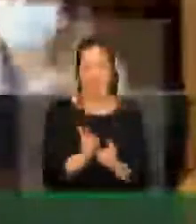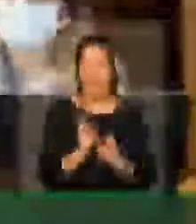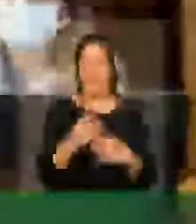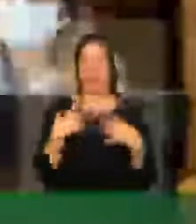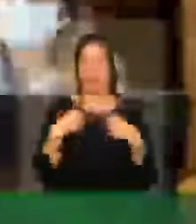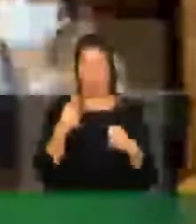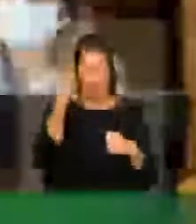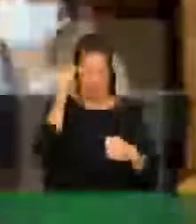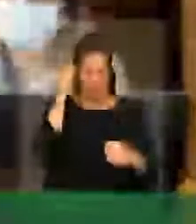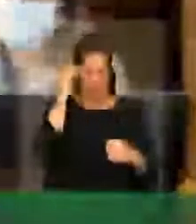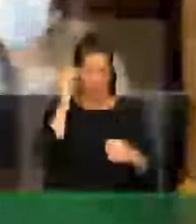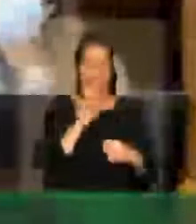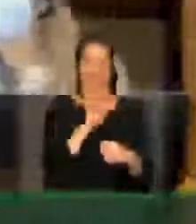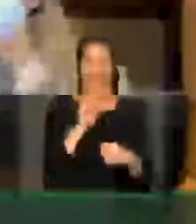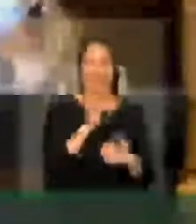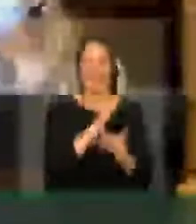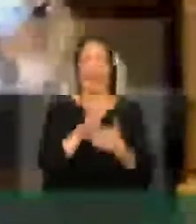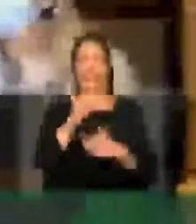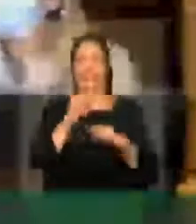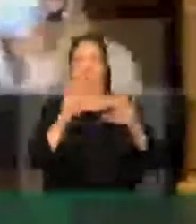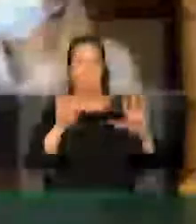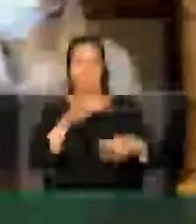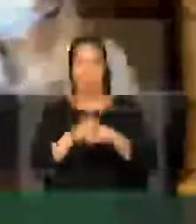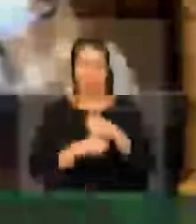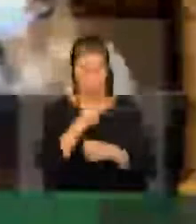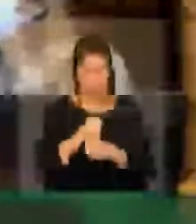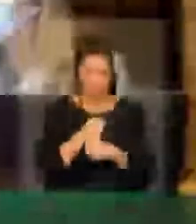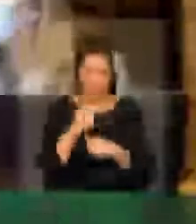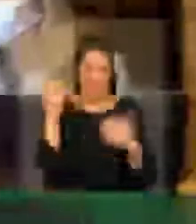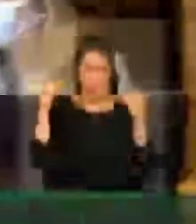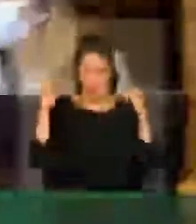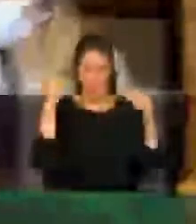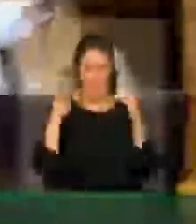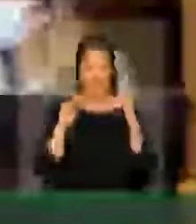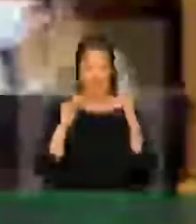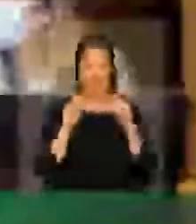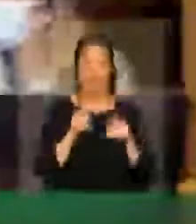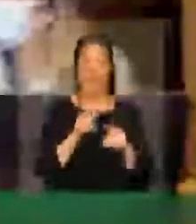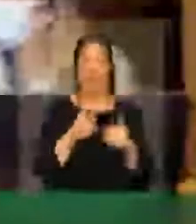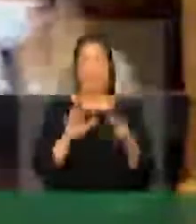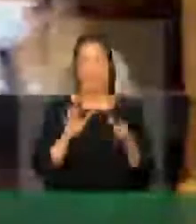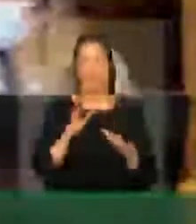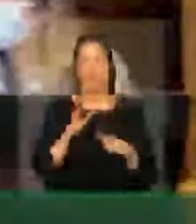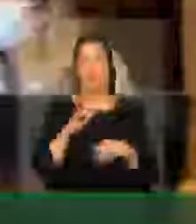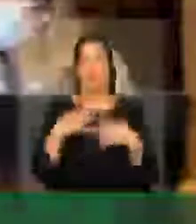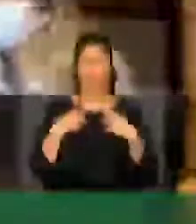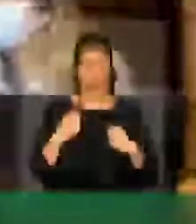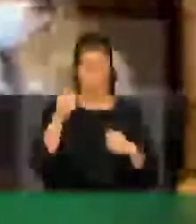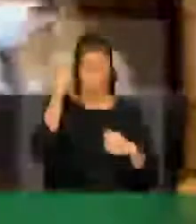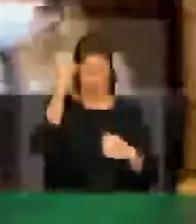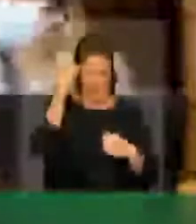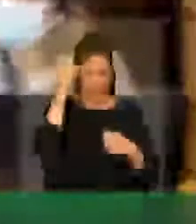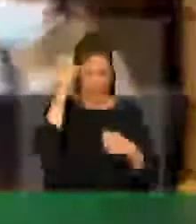15 y 19 años, un control en salud mental de adolescentes. Parados desde que la salud mental es parte de la